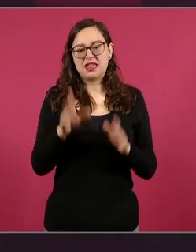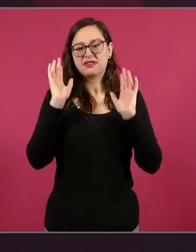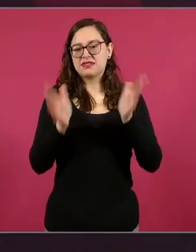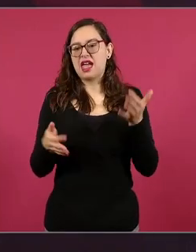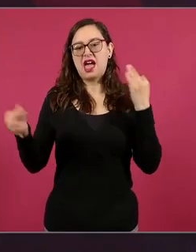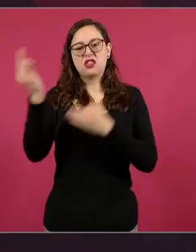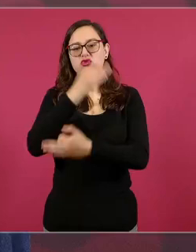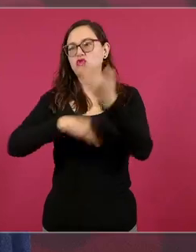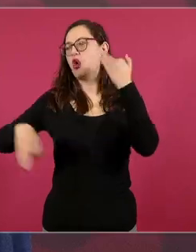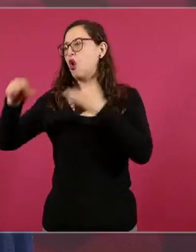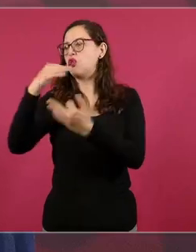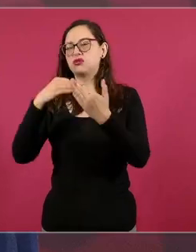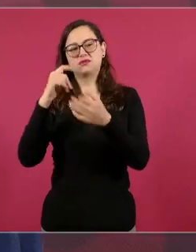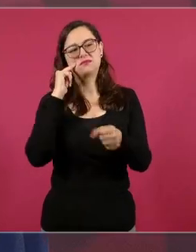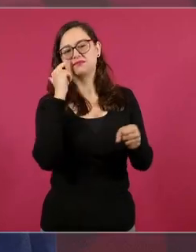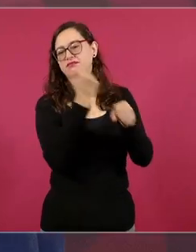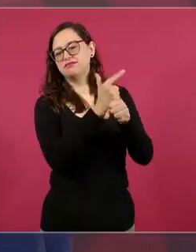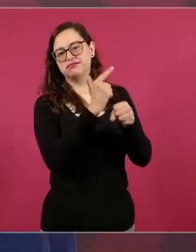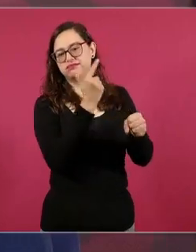Ya